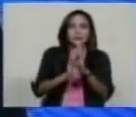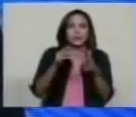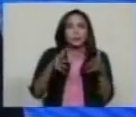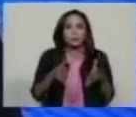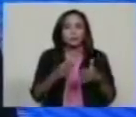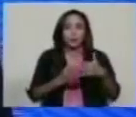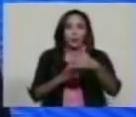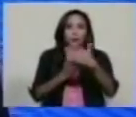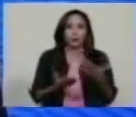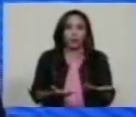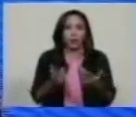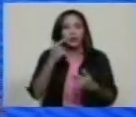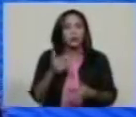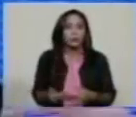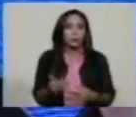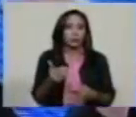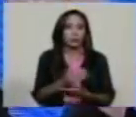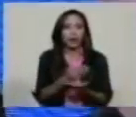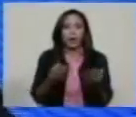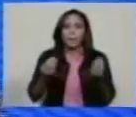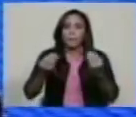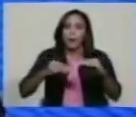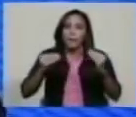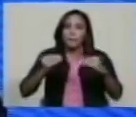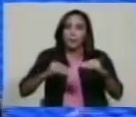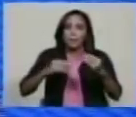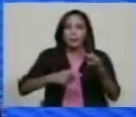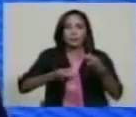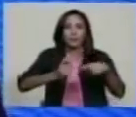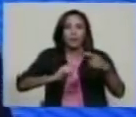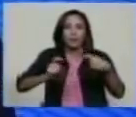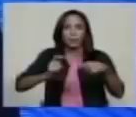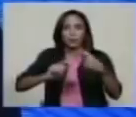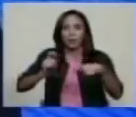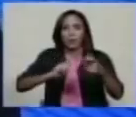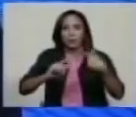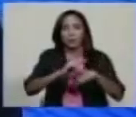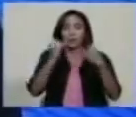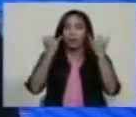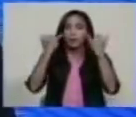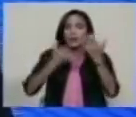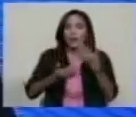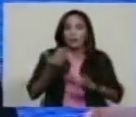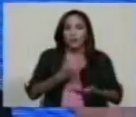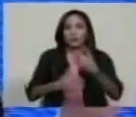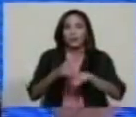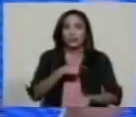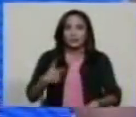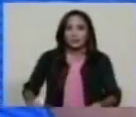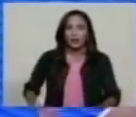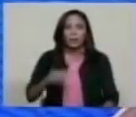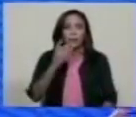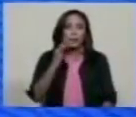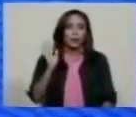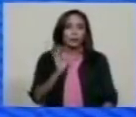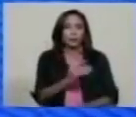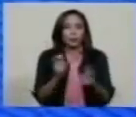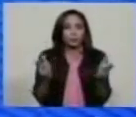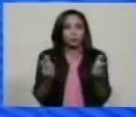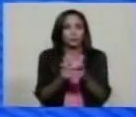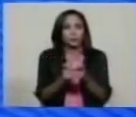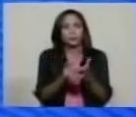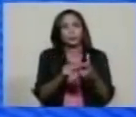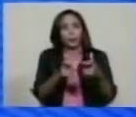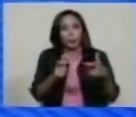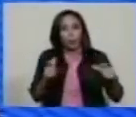la cuota parte que nosotros vamos a agregar en esa estrategia de importación de China puede ser minúscula dentro de lo que es el